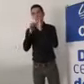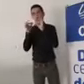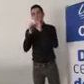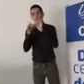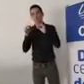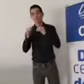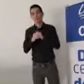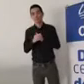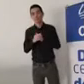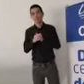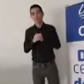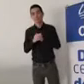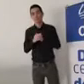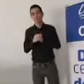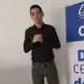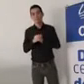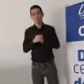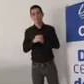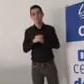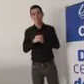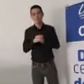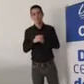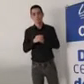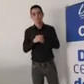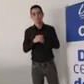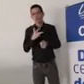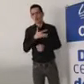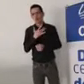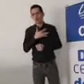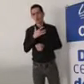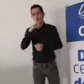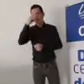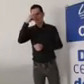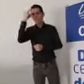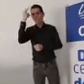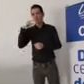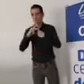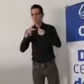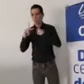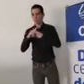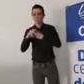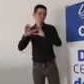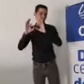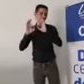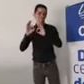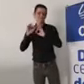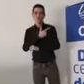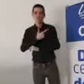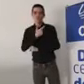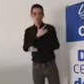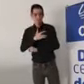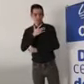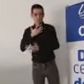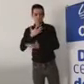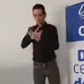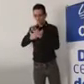Amo México, creo que es uno de los países más maravillosos y sin duda alguna de los que más me siento identificado como colombiano, y creo que es